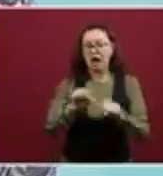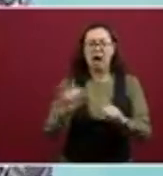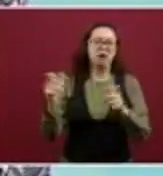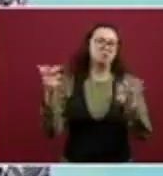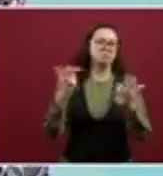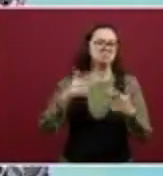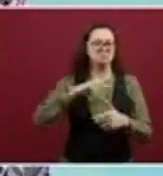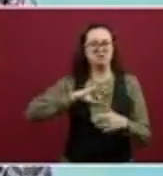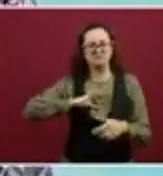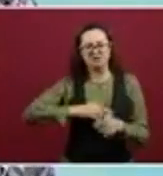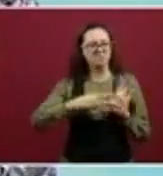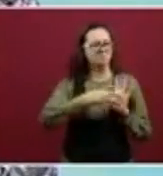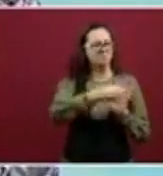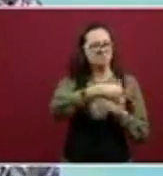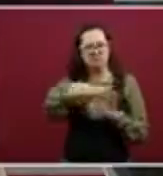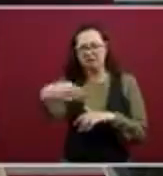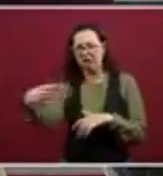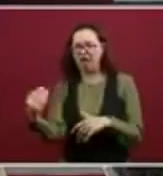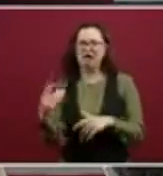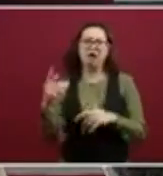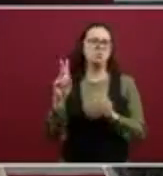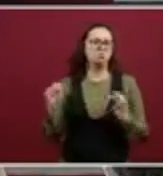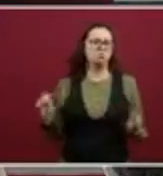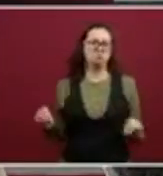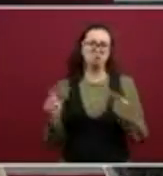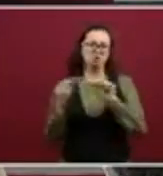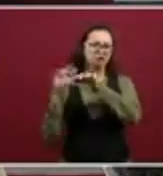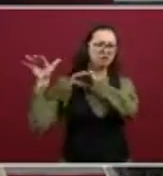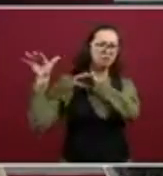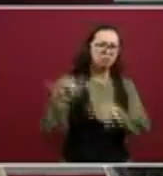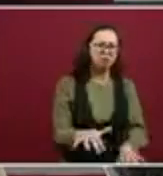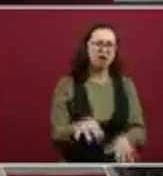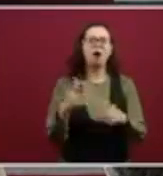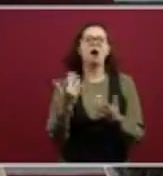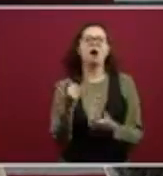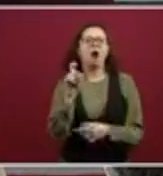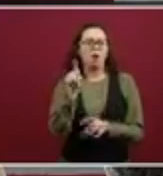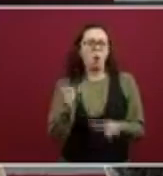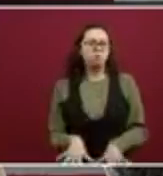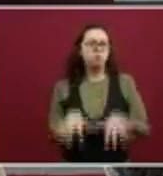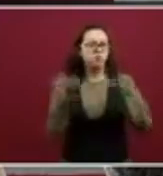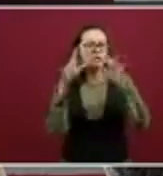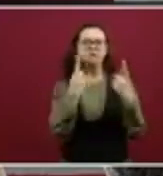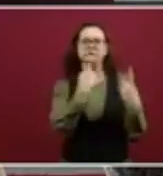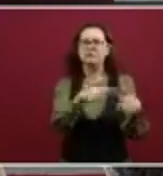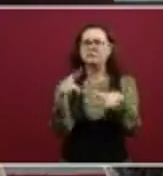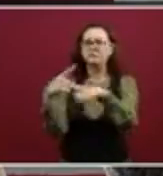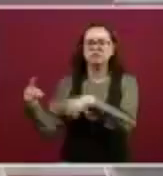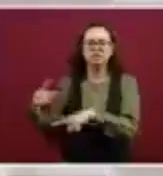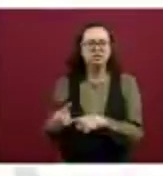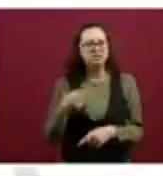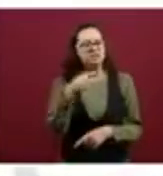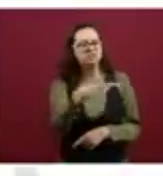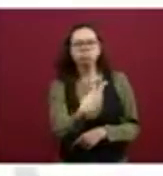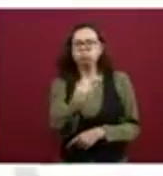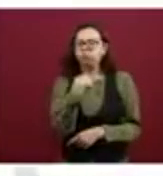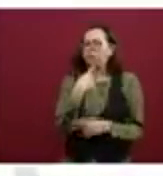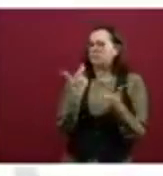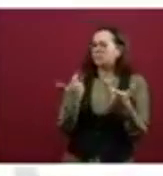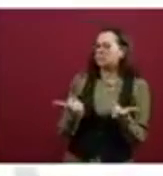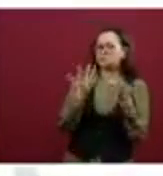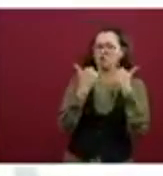plagas o epidemias, cuando hay deslaves, inundaciones, y hay que apoyar fiscalmente para la movilidad económica de esa